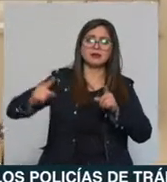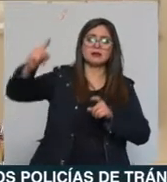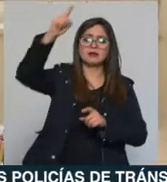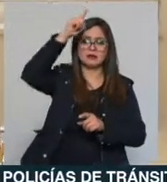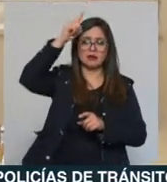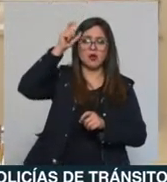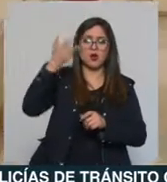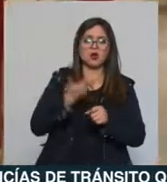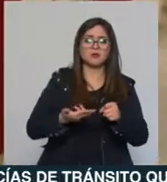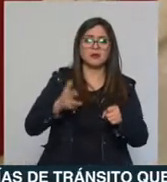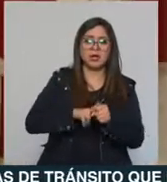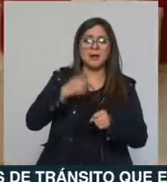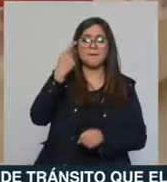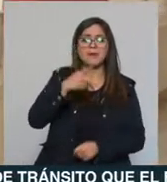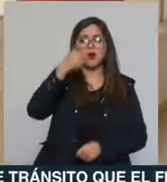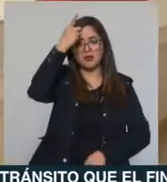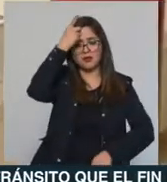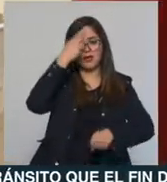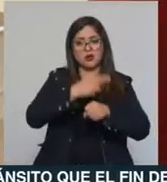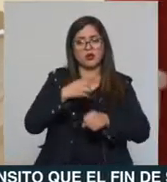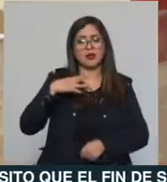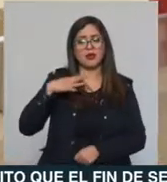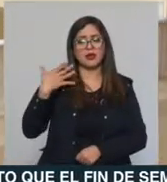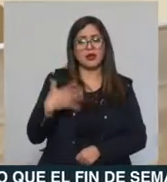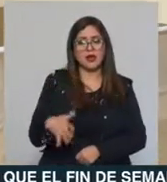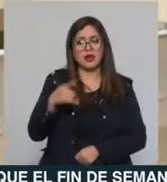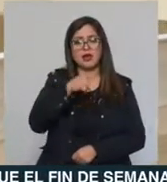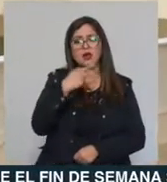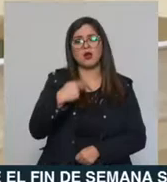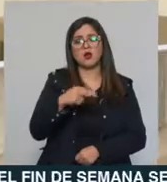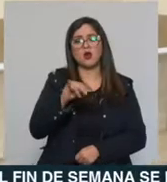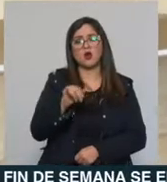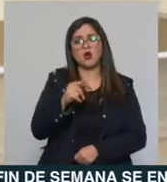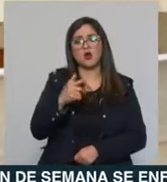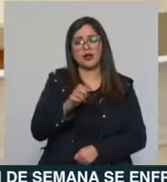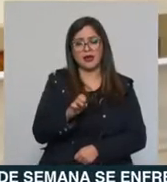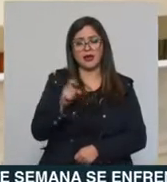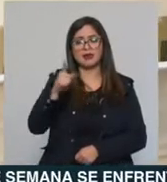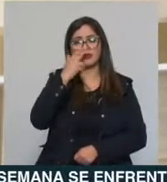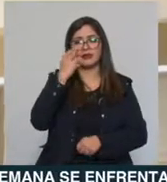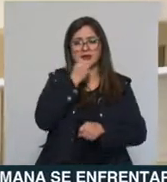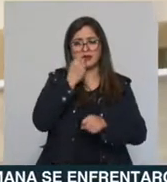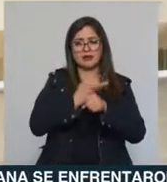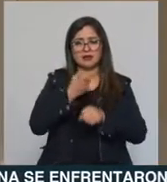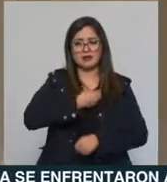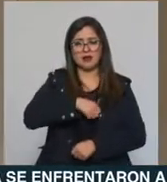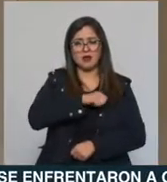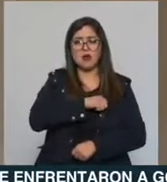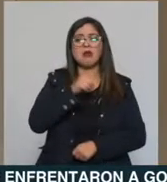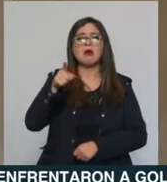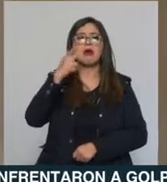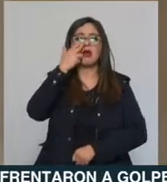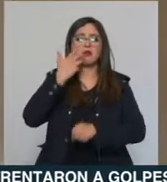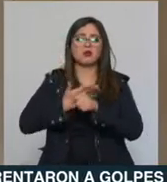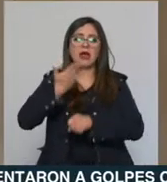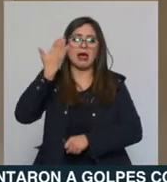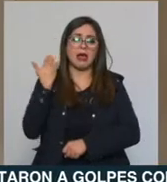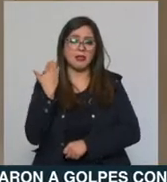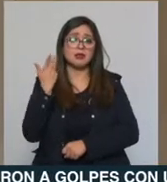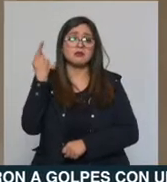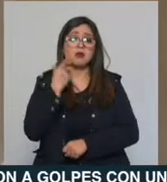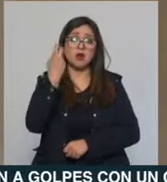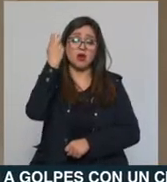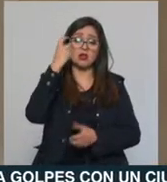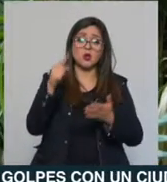cual el director general de los servicios de salud pública, Jorge Alfredo Ochoa, era responsable. Hoy, ese espacio